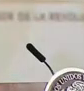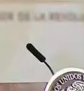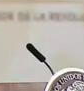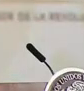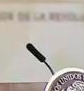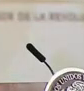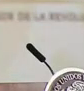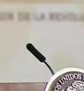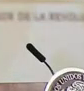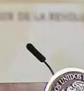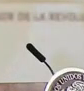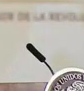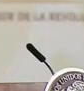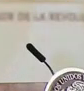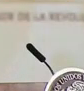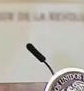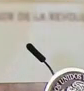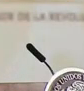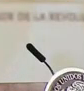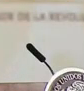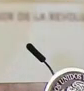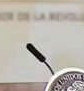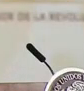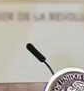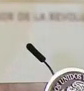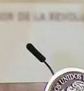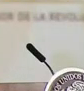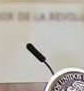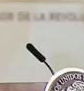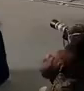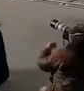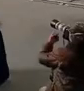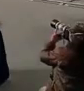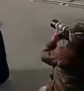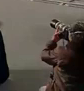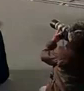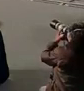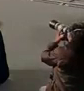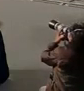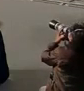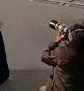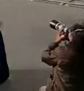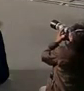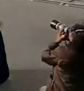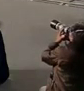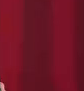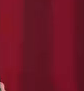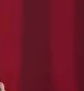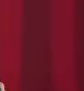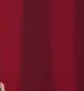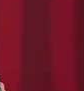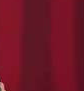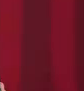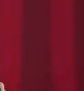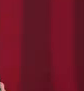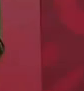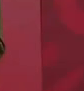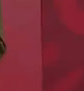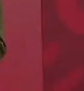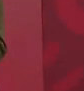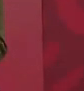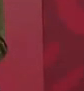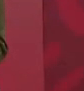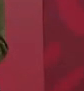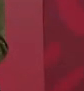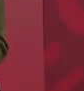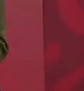presidente de México. He y yo viajamos de su lugar en Palenque y discutimos todos